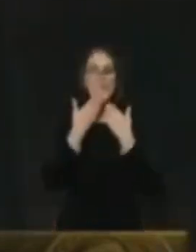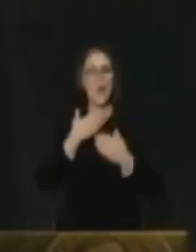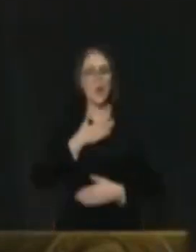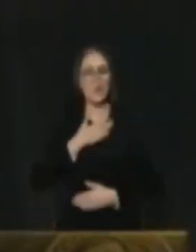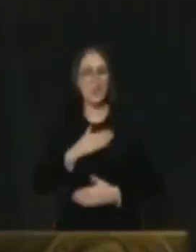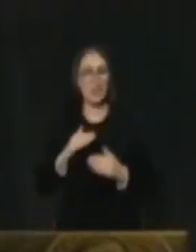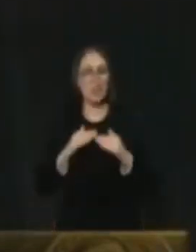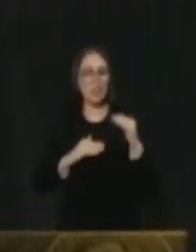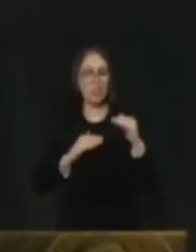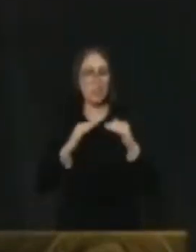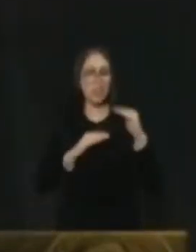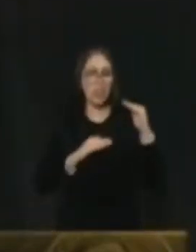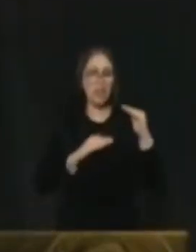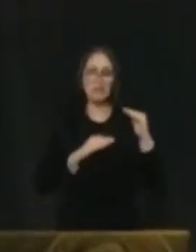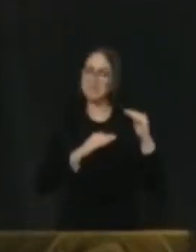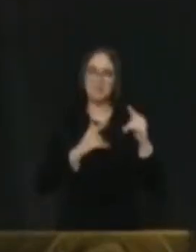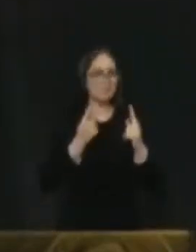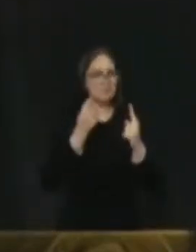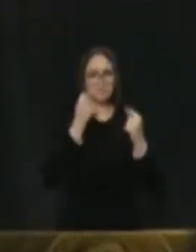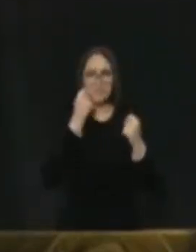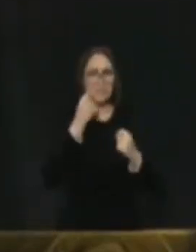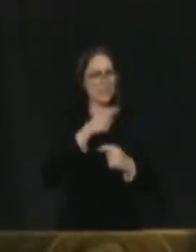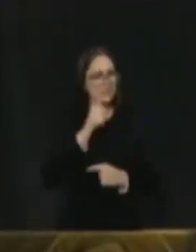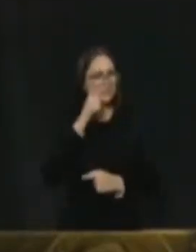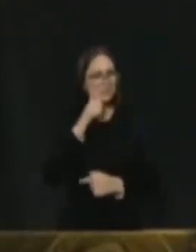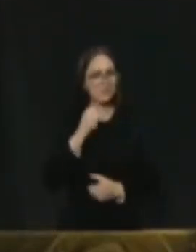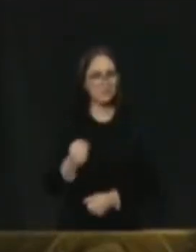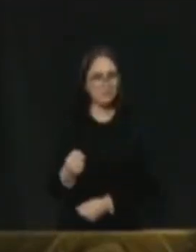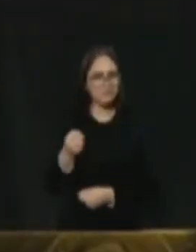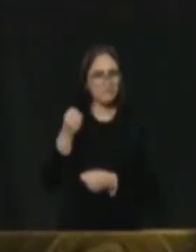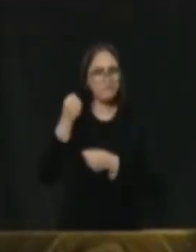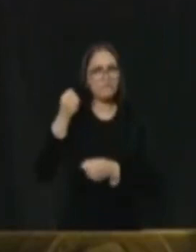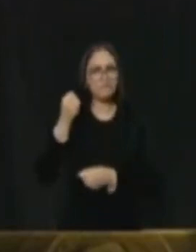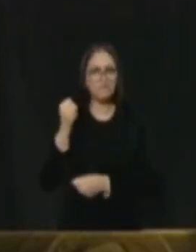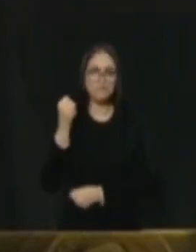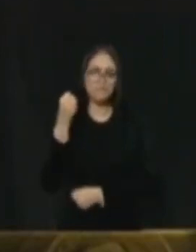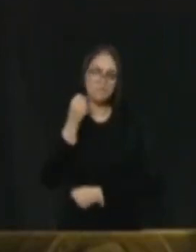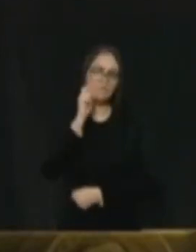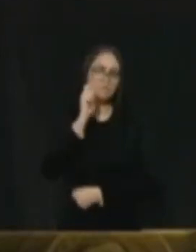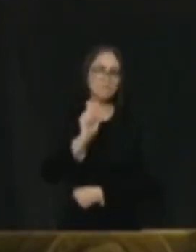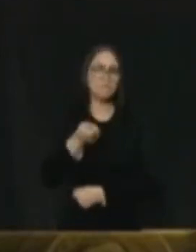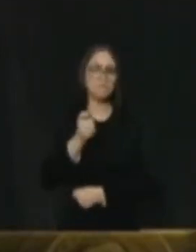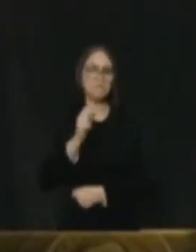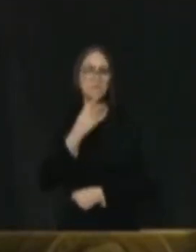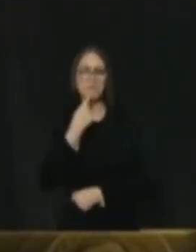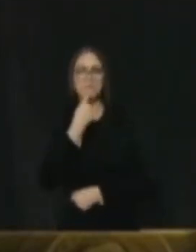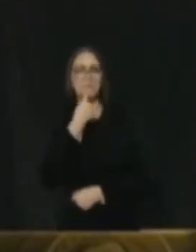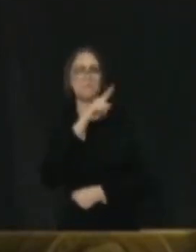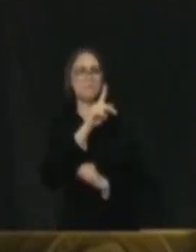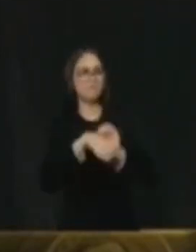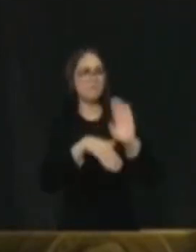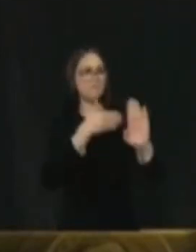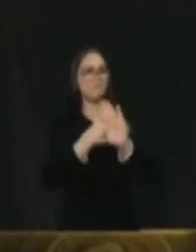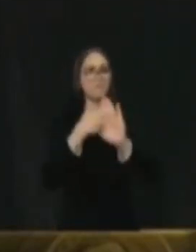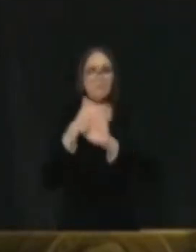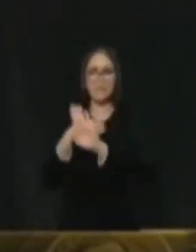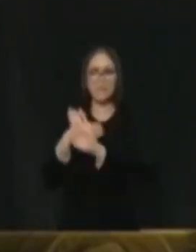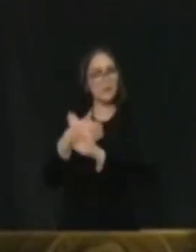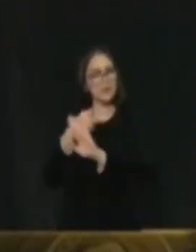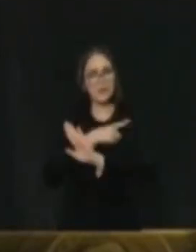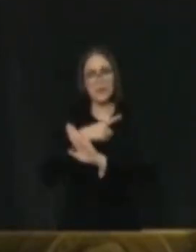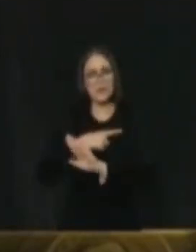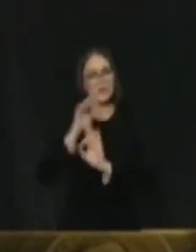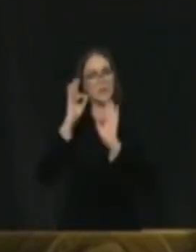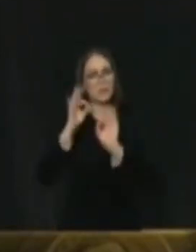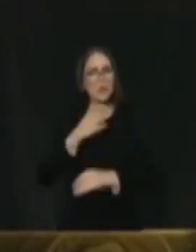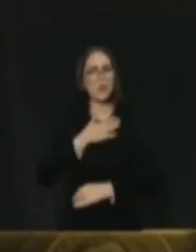estaba ella, para levantar la voz y denunciar, comprometida siempre con las causas justas. Fue la